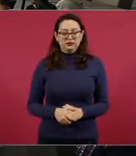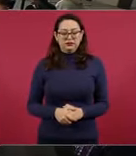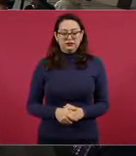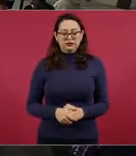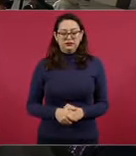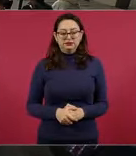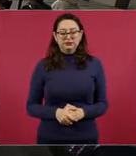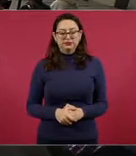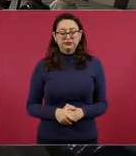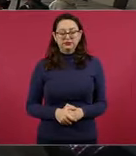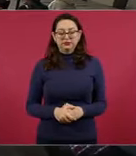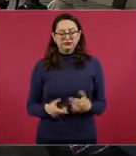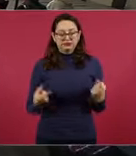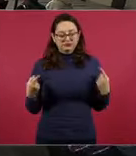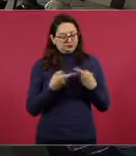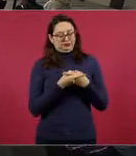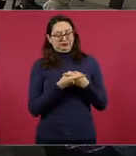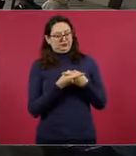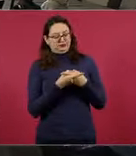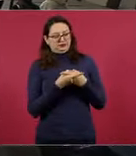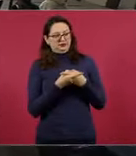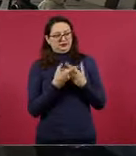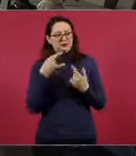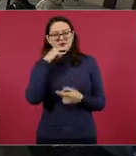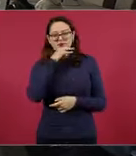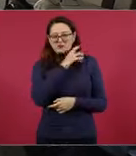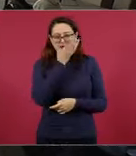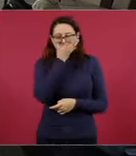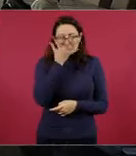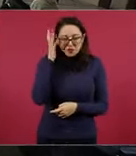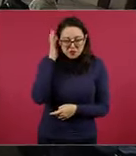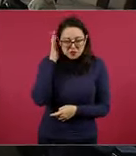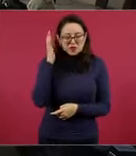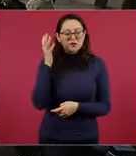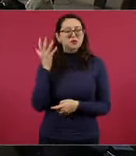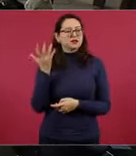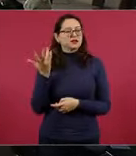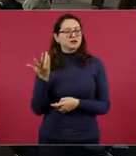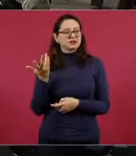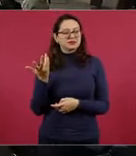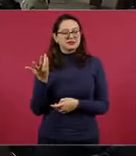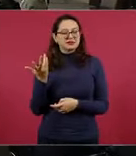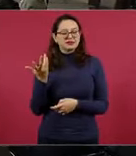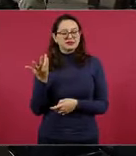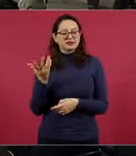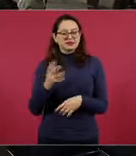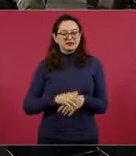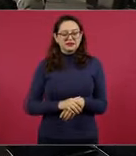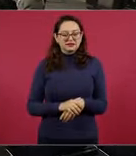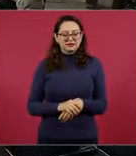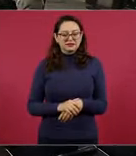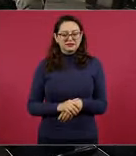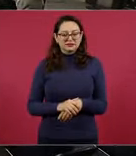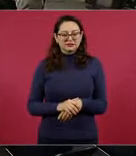Es este doble discurso, esta doble moral, esta hipocresía, pues.